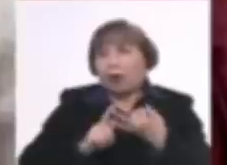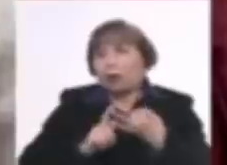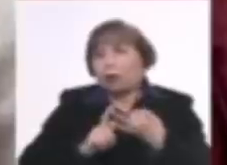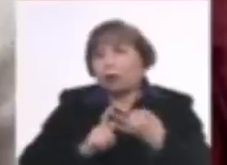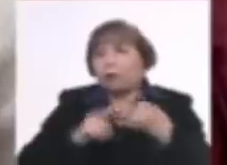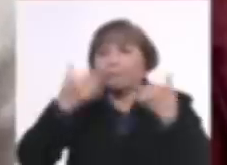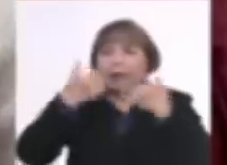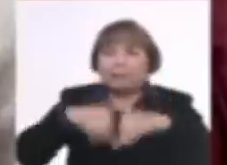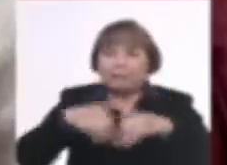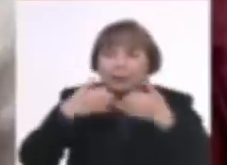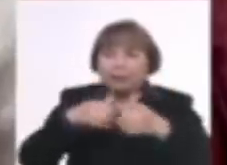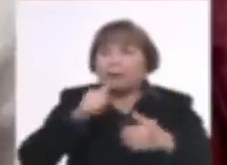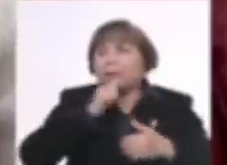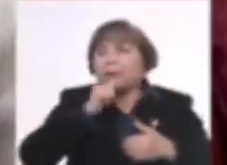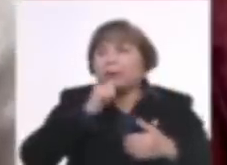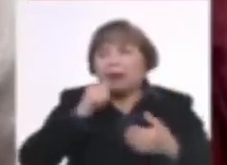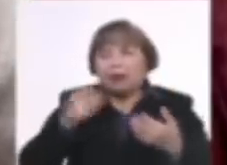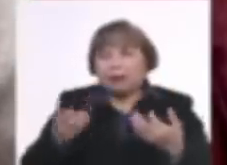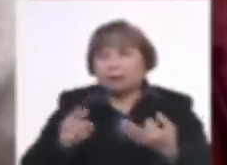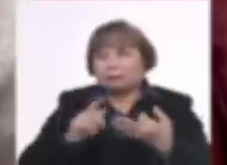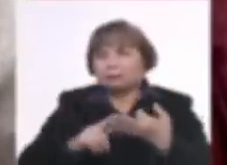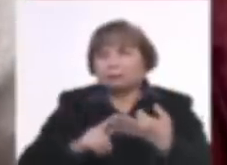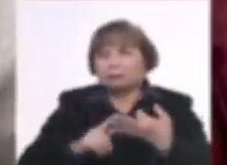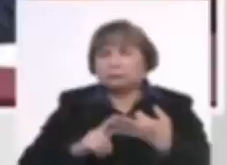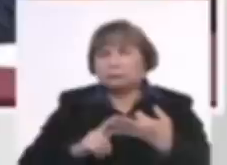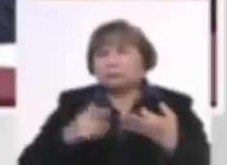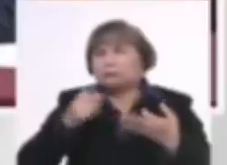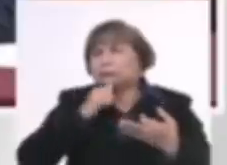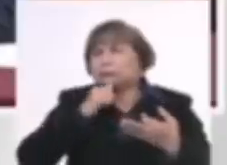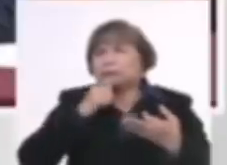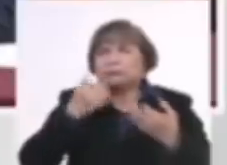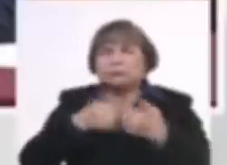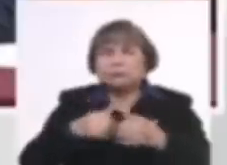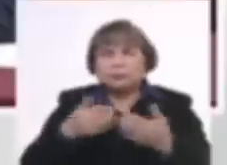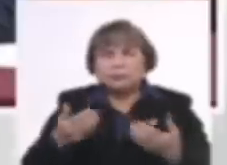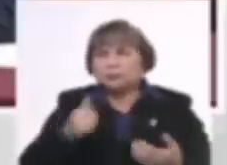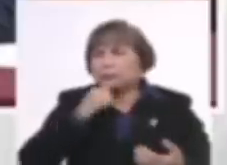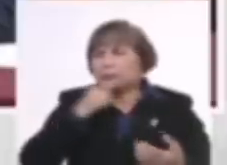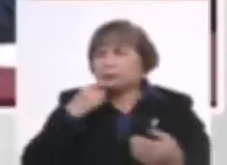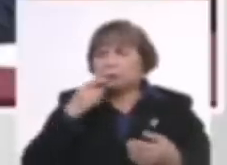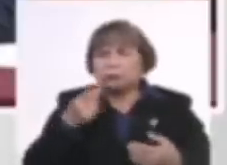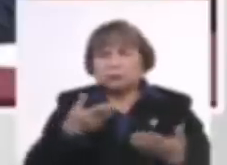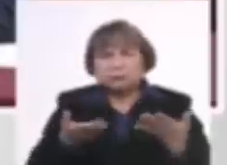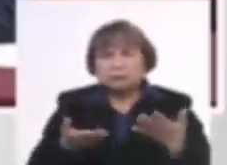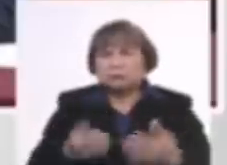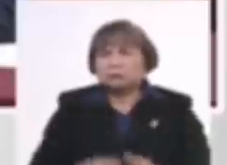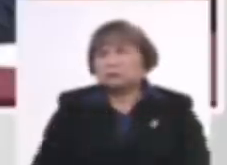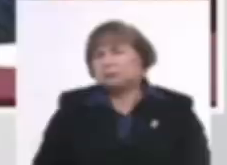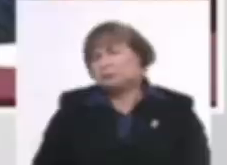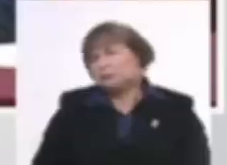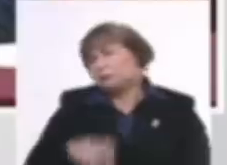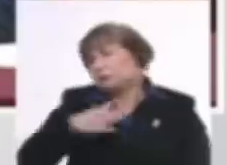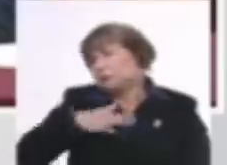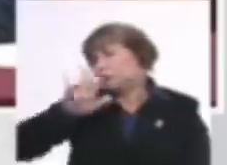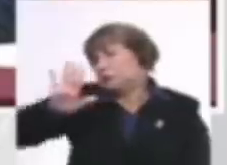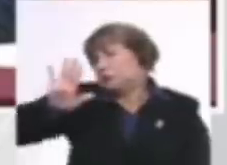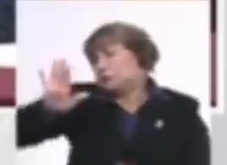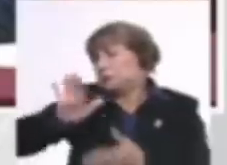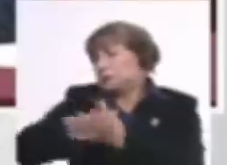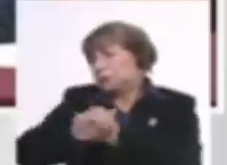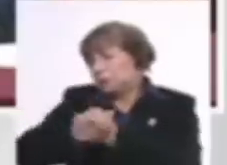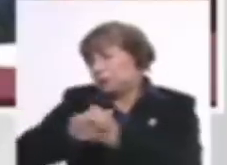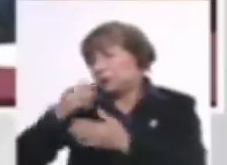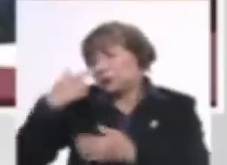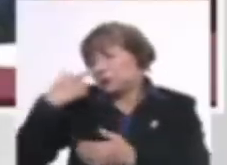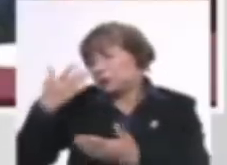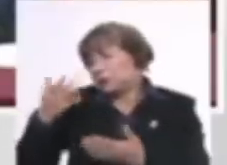para empresas privadas. ¿Y qué empresas privadas son? De mis amigos, conocidos.